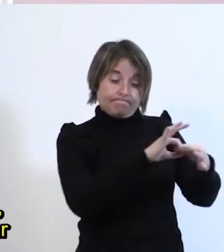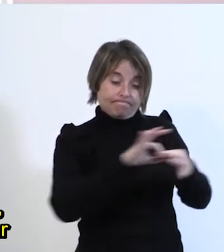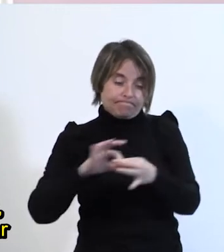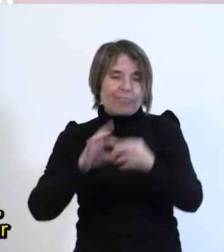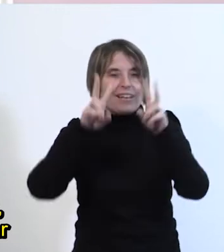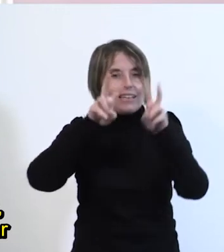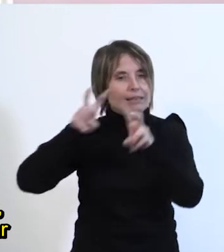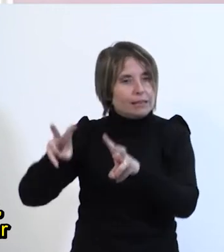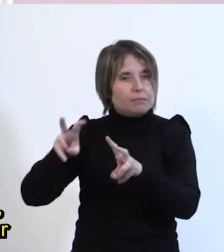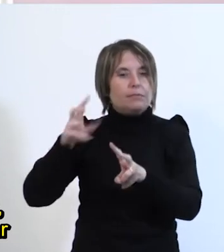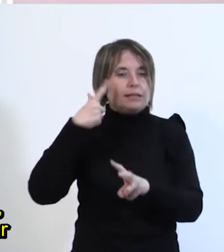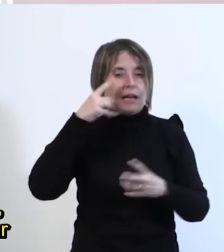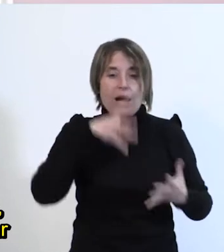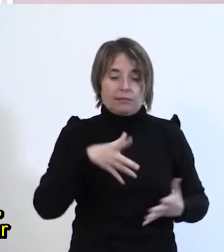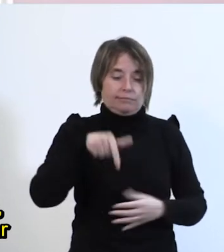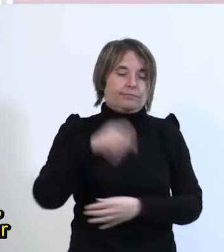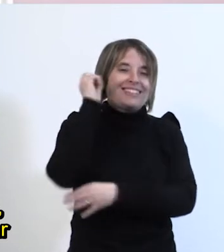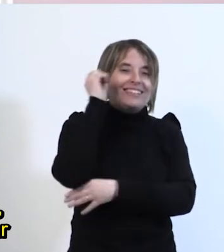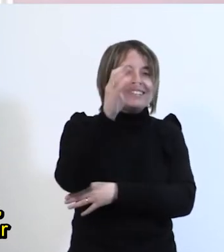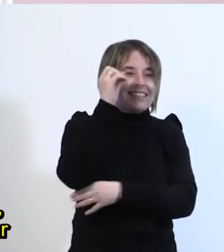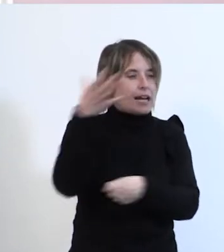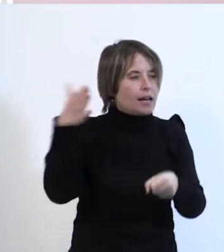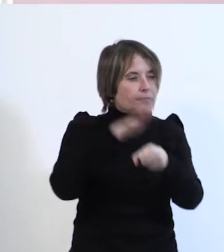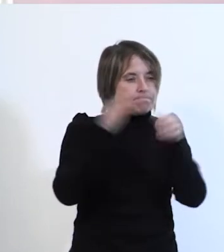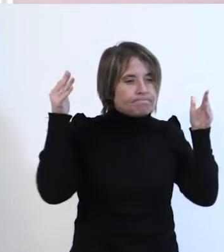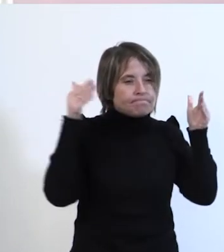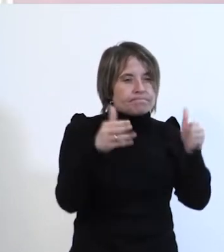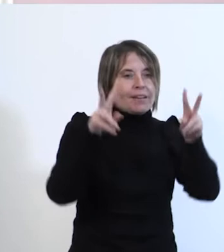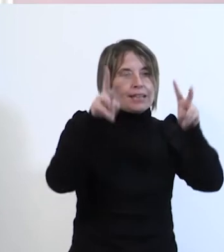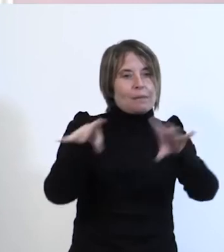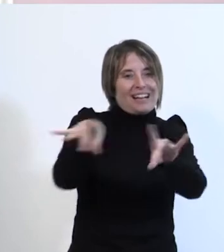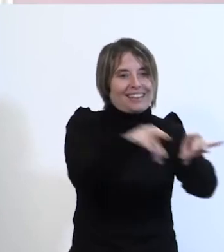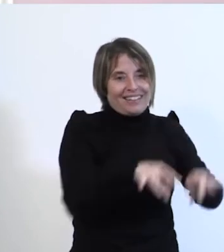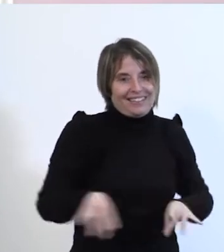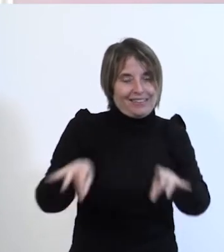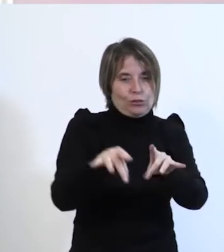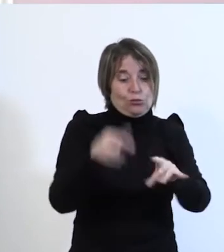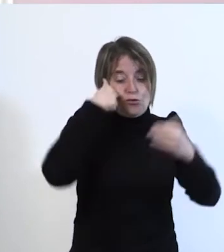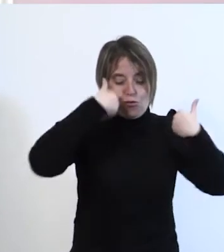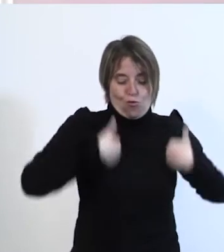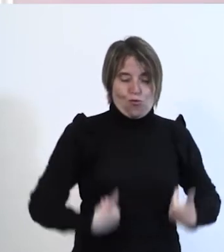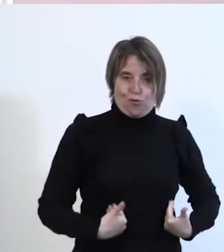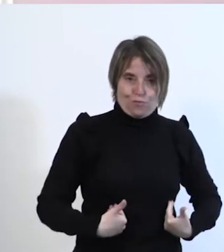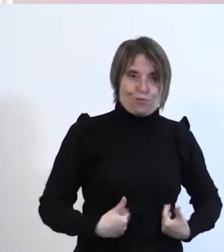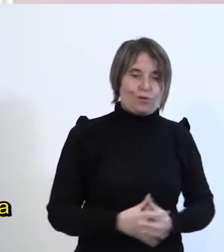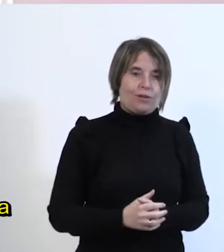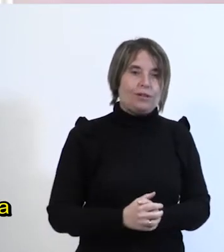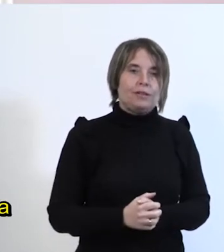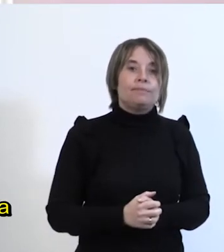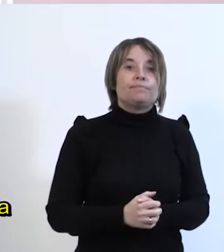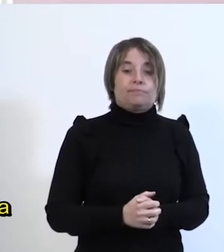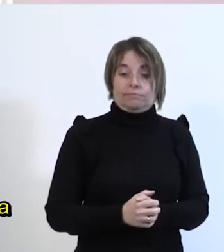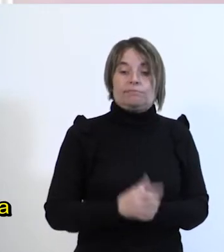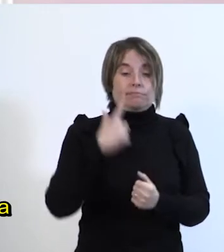Intentando hilar con otros temas, en esta charla queríamos abordar el tema del territorio también y del cuerpo, ¿no? Y